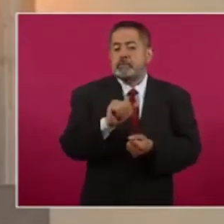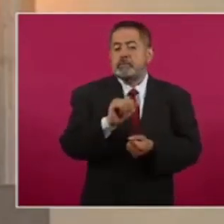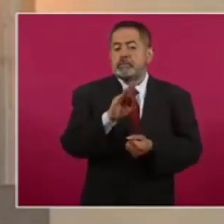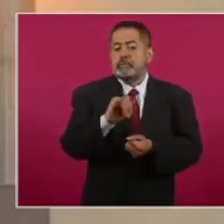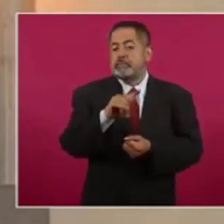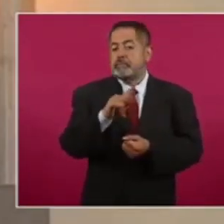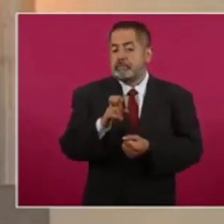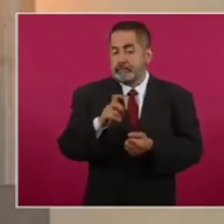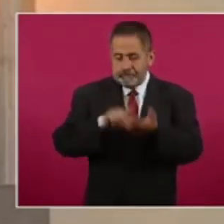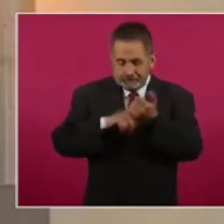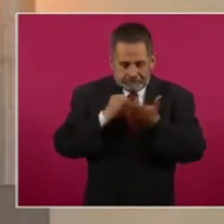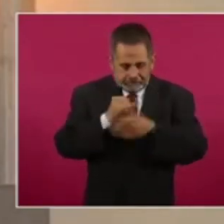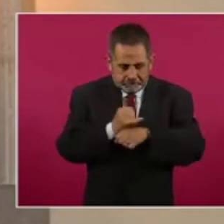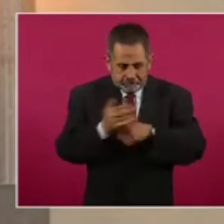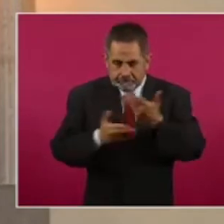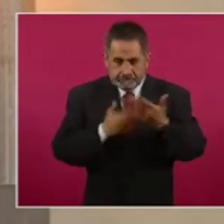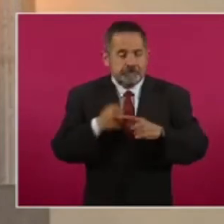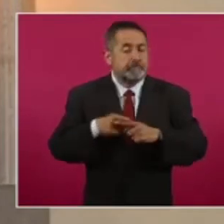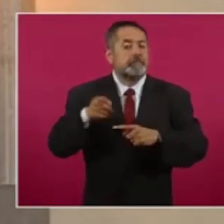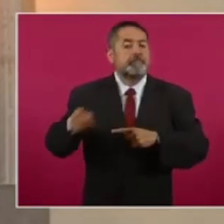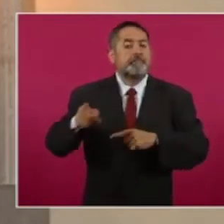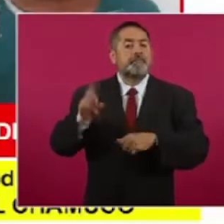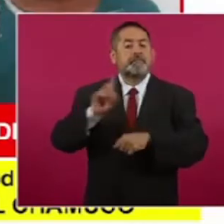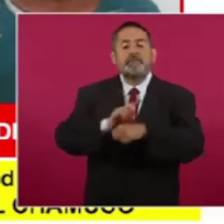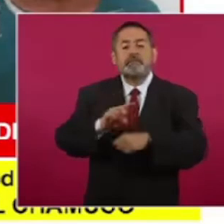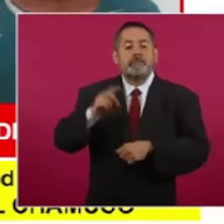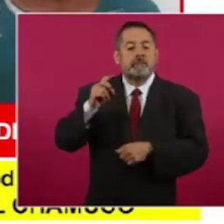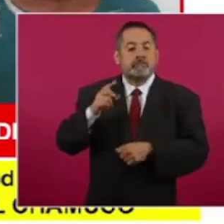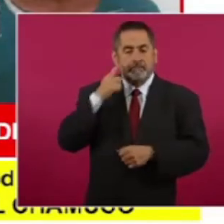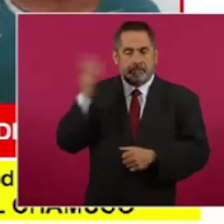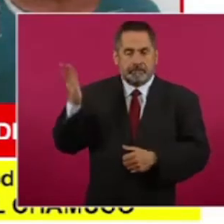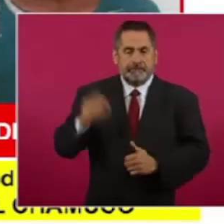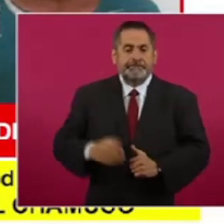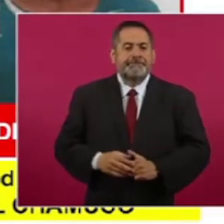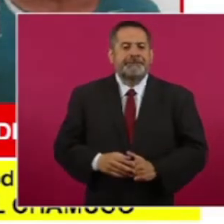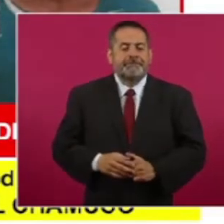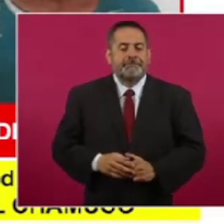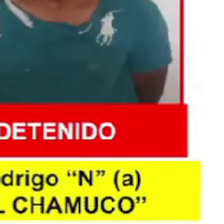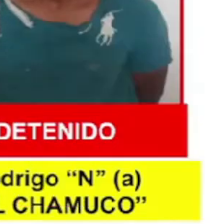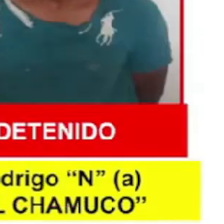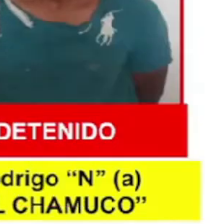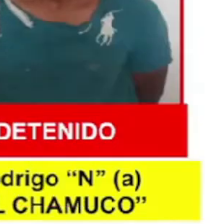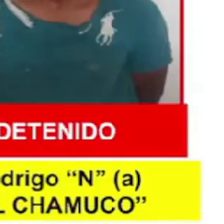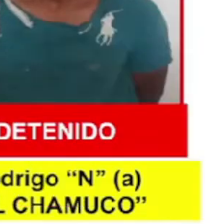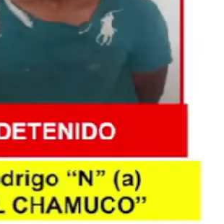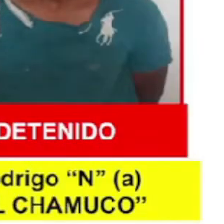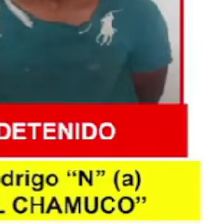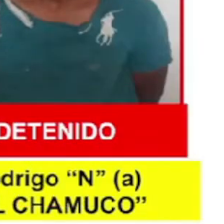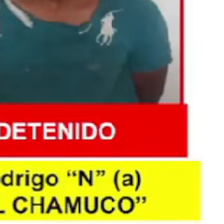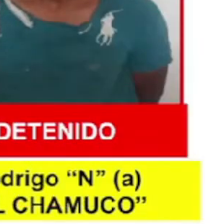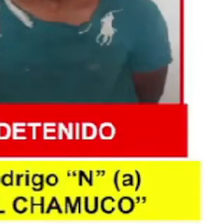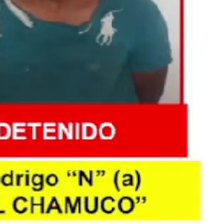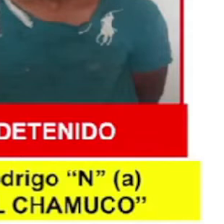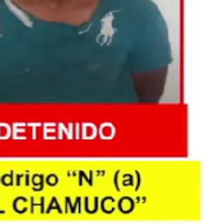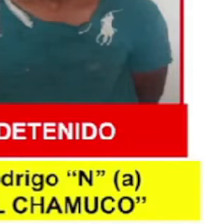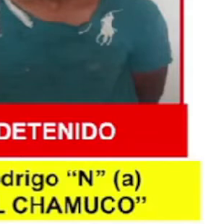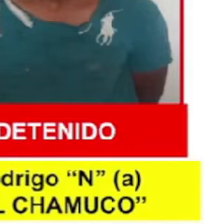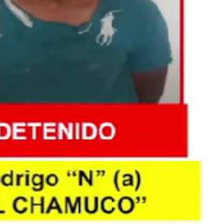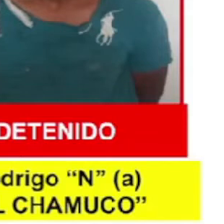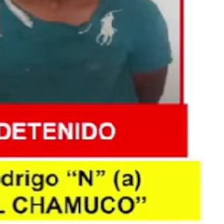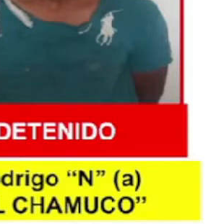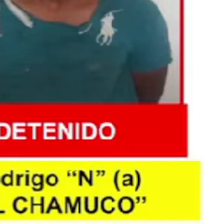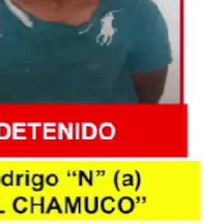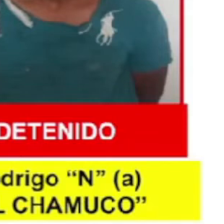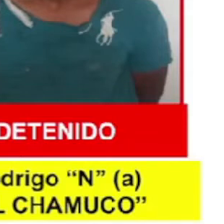El 19 de mayo, en Ascensión, Chihuahua, elementos de la Secretaría de la Defensa Nacional,